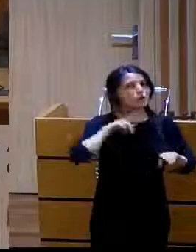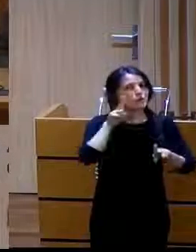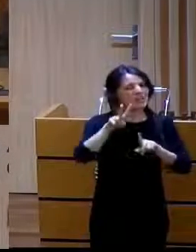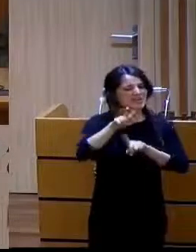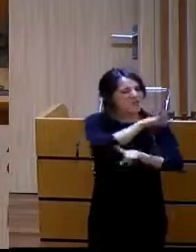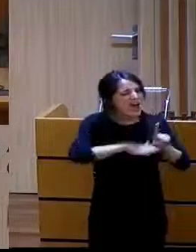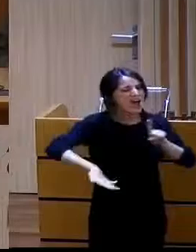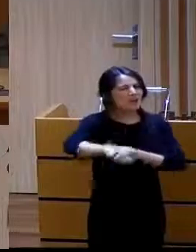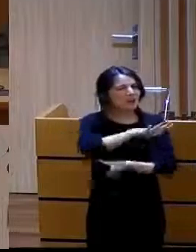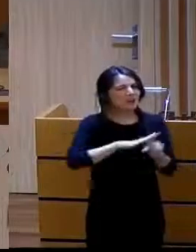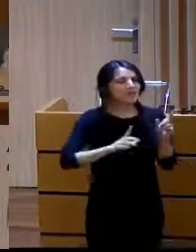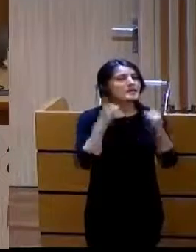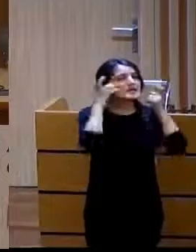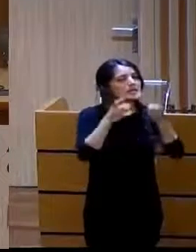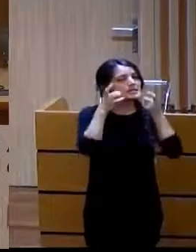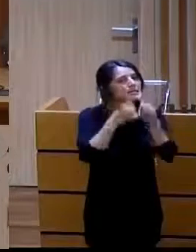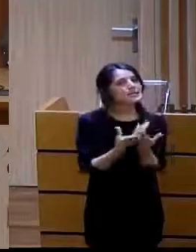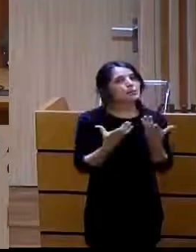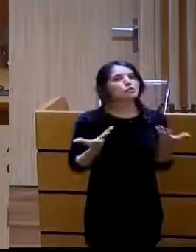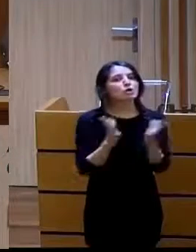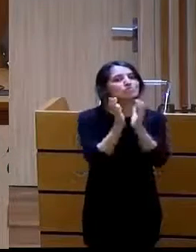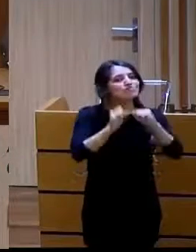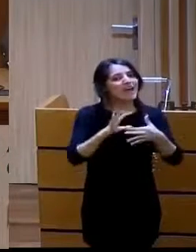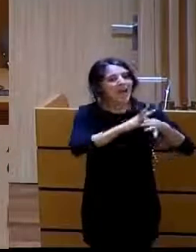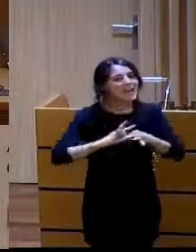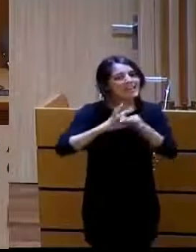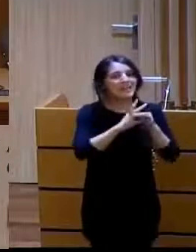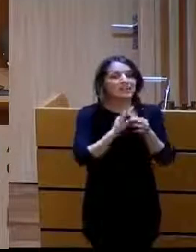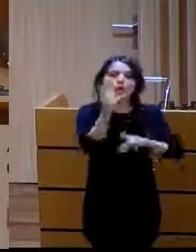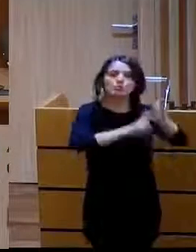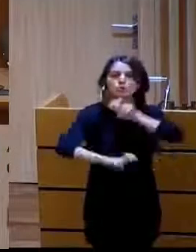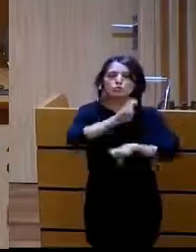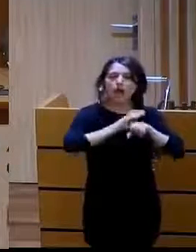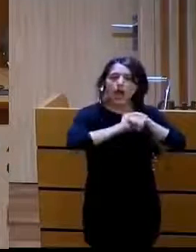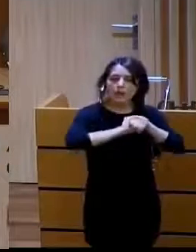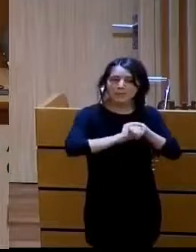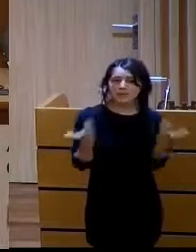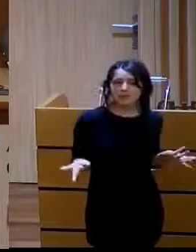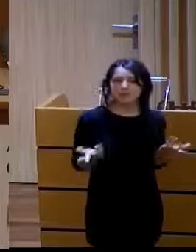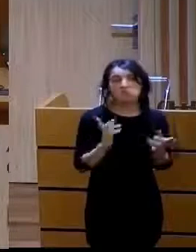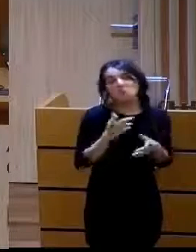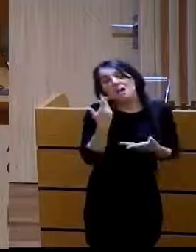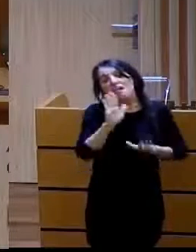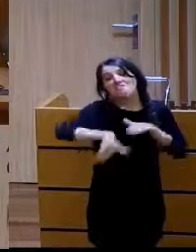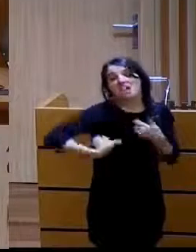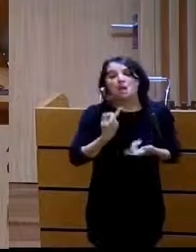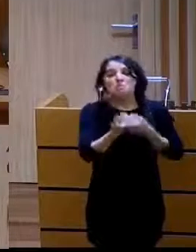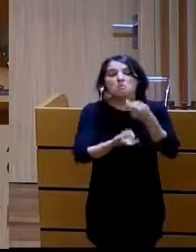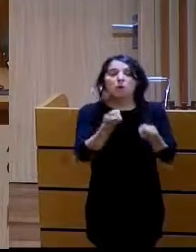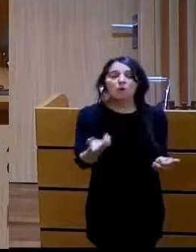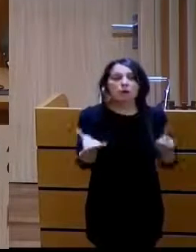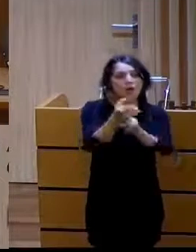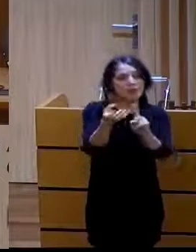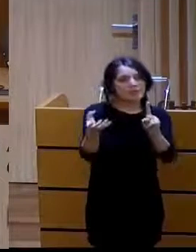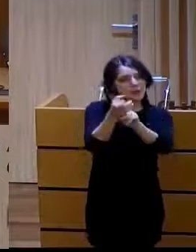establecer alianzas, buscar amistades y las vamos encontrando. Y ese proceso, sobrellevado con amistades,